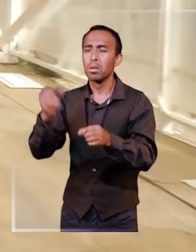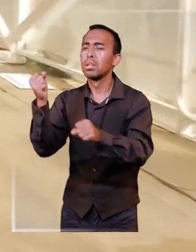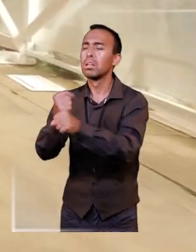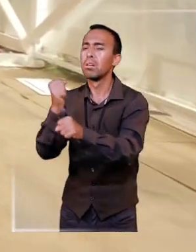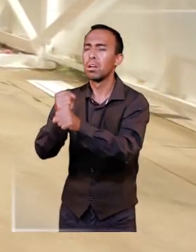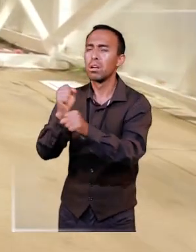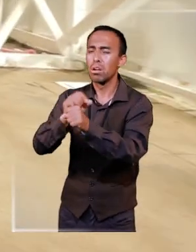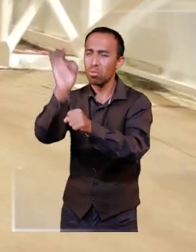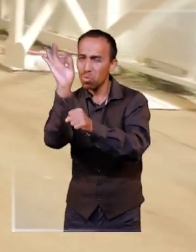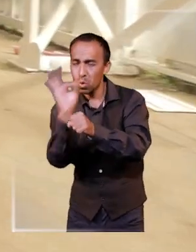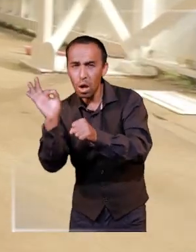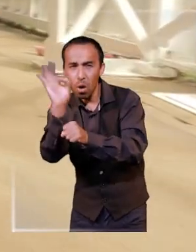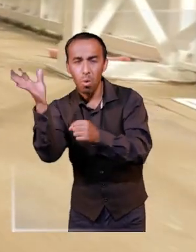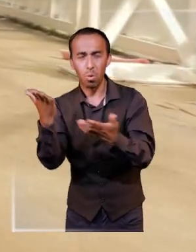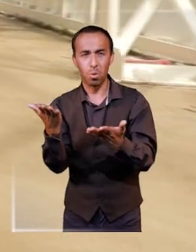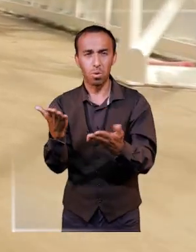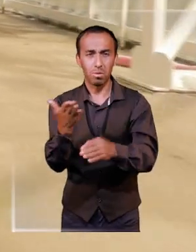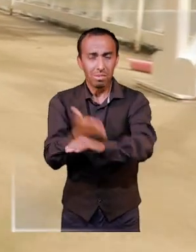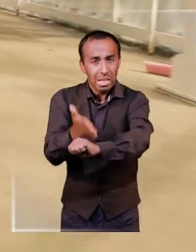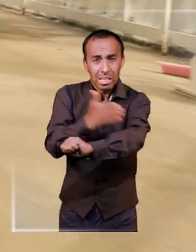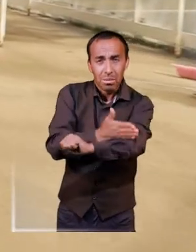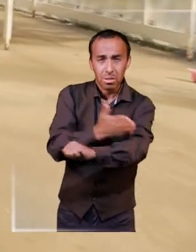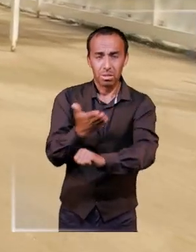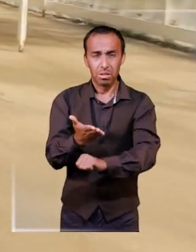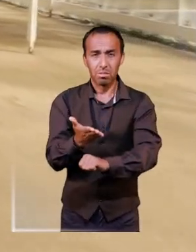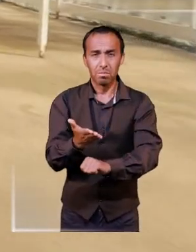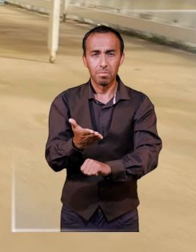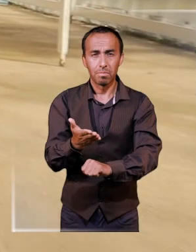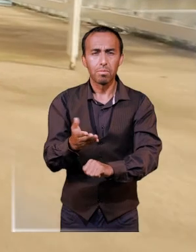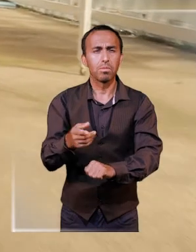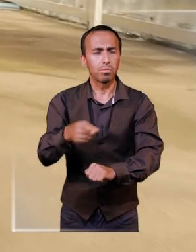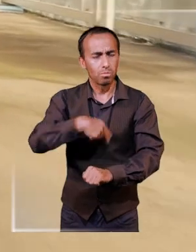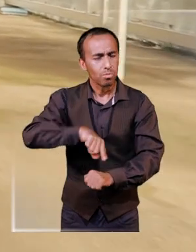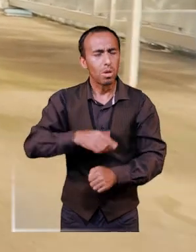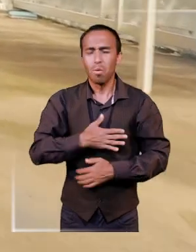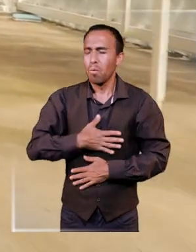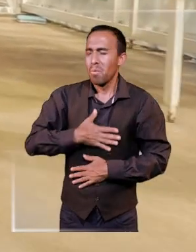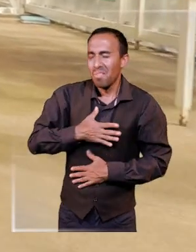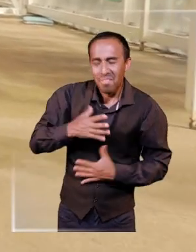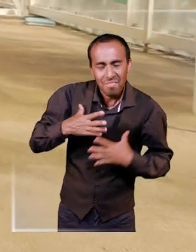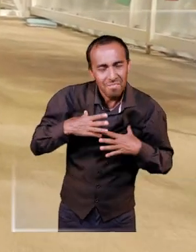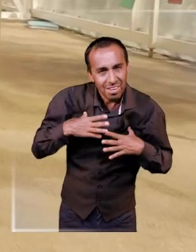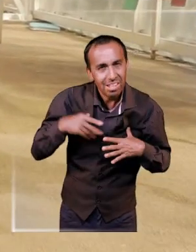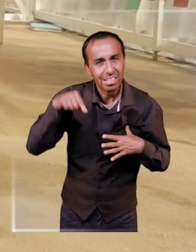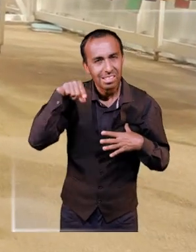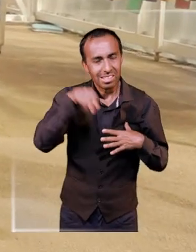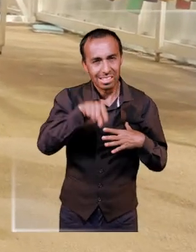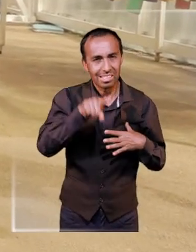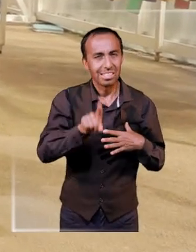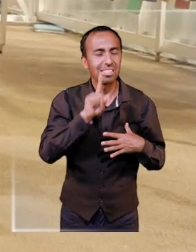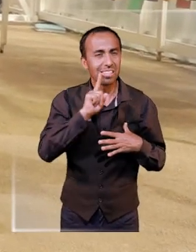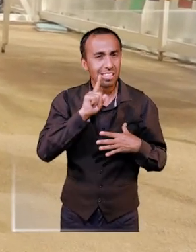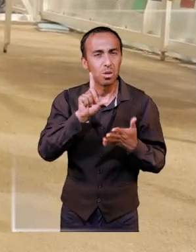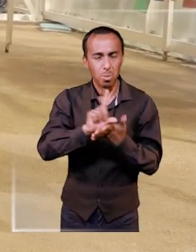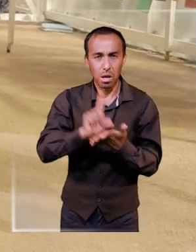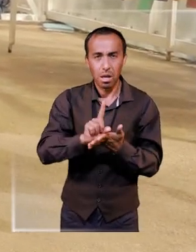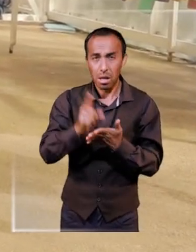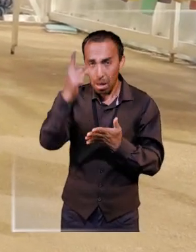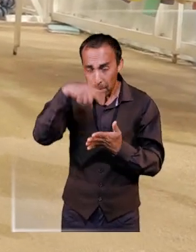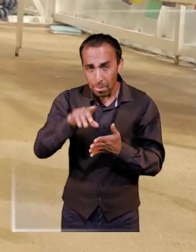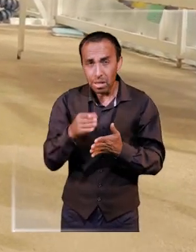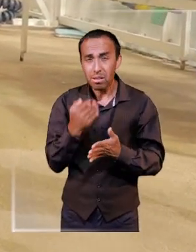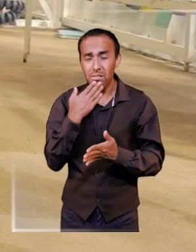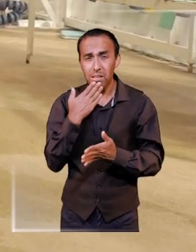donde se trabaja incluso con pictogramas, con comunicación de anticipación. Estamos súper felices de haber conocido este lugar que es la